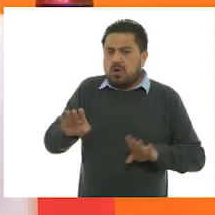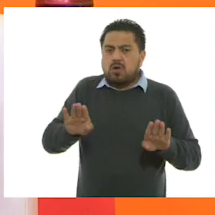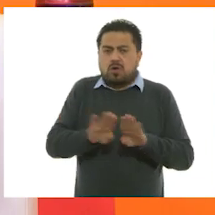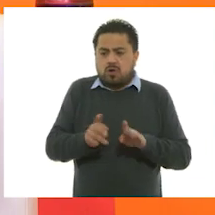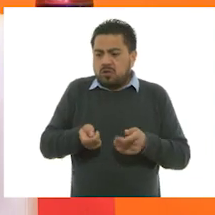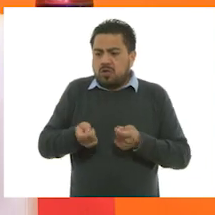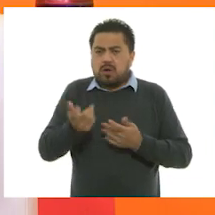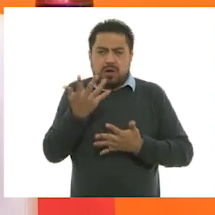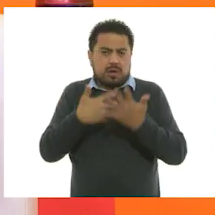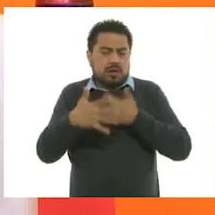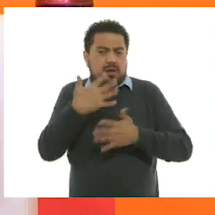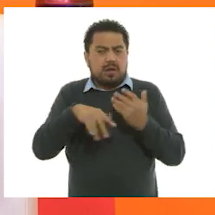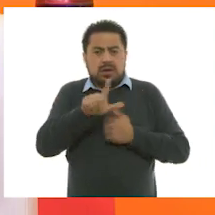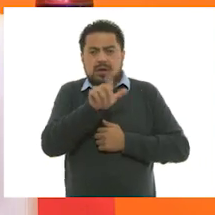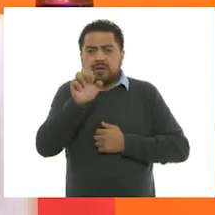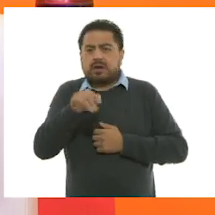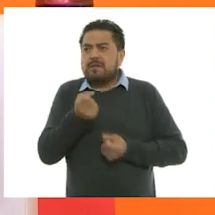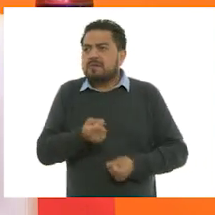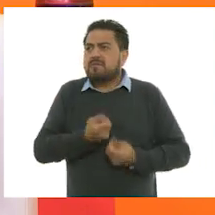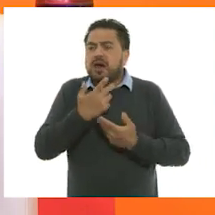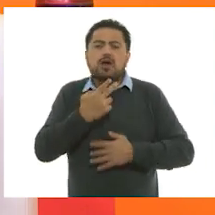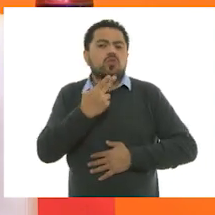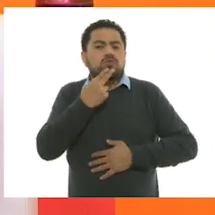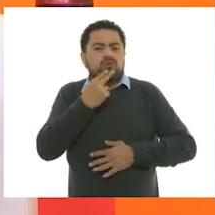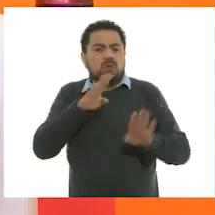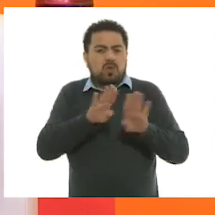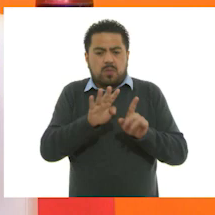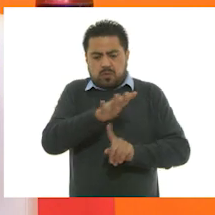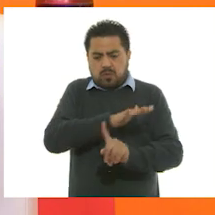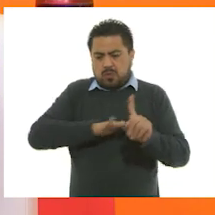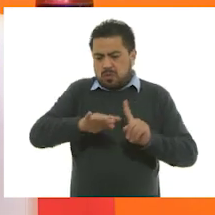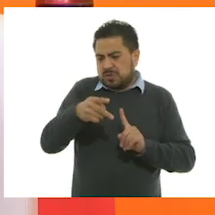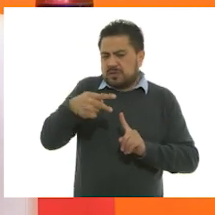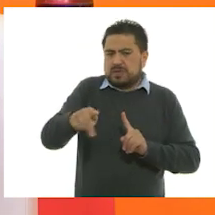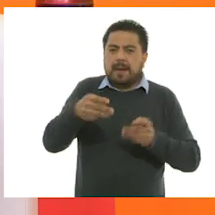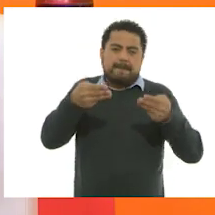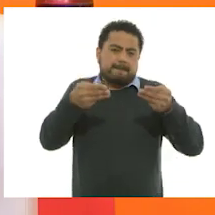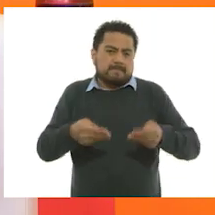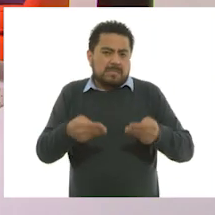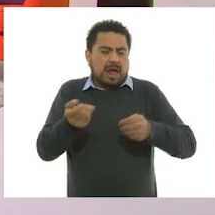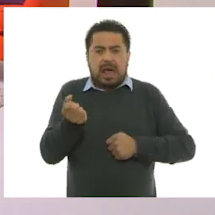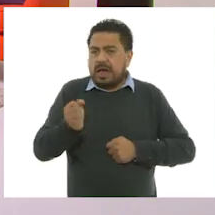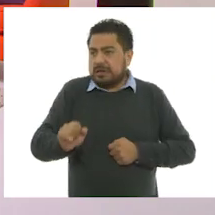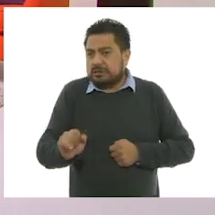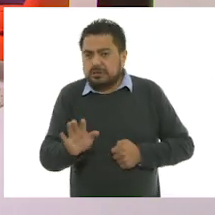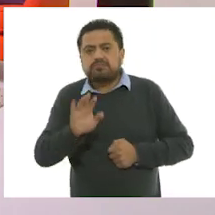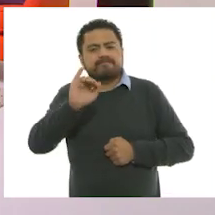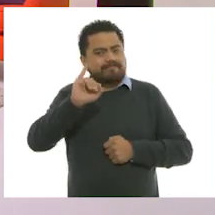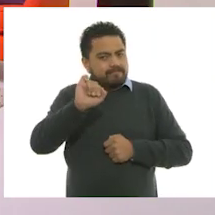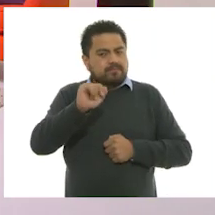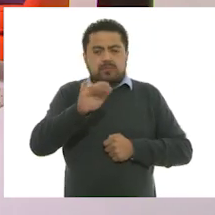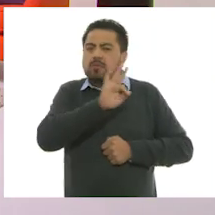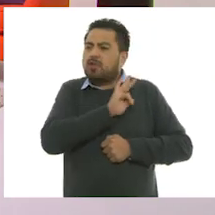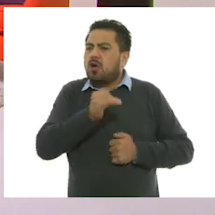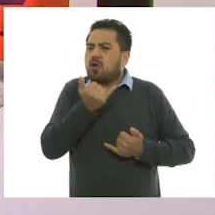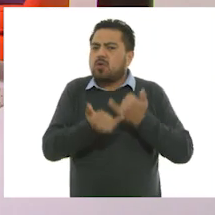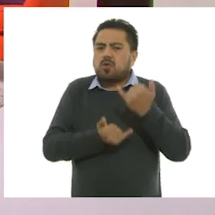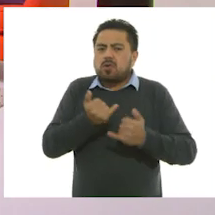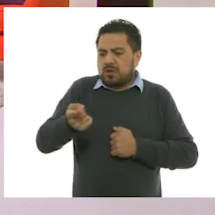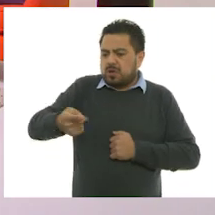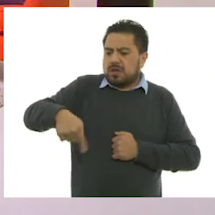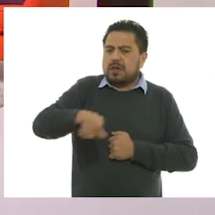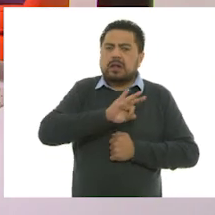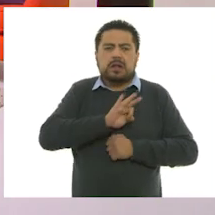de la lengua de señas frases que son usadas en ese contexto, en el mercado, ¿es así? Sí, podemos jugar a que uno de